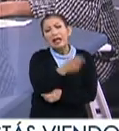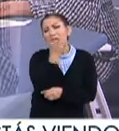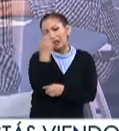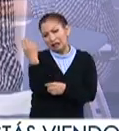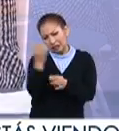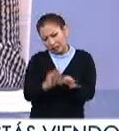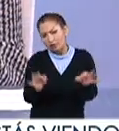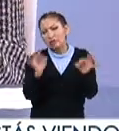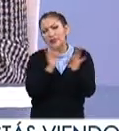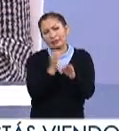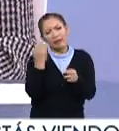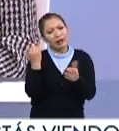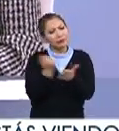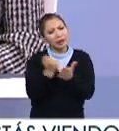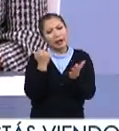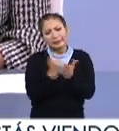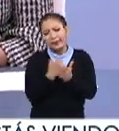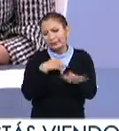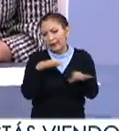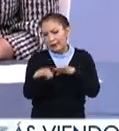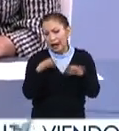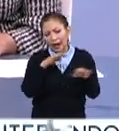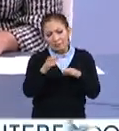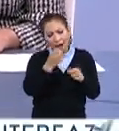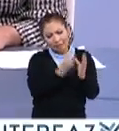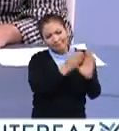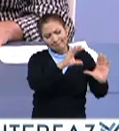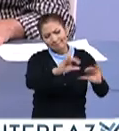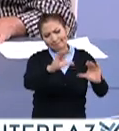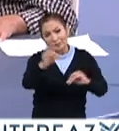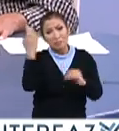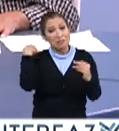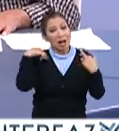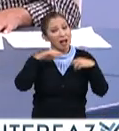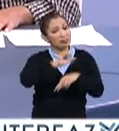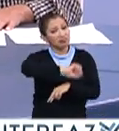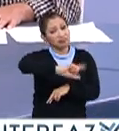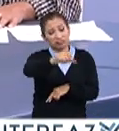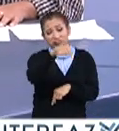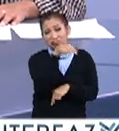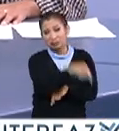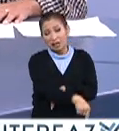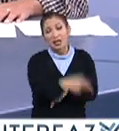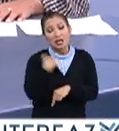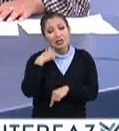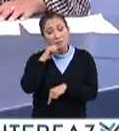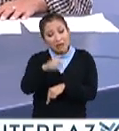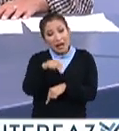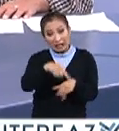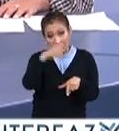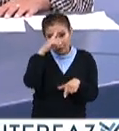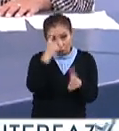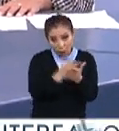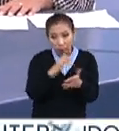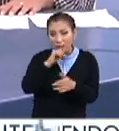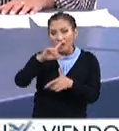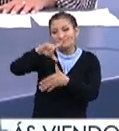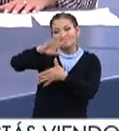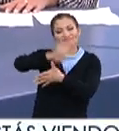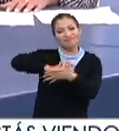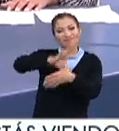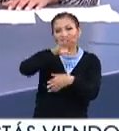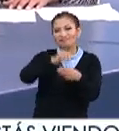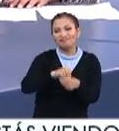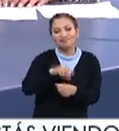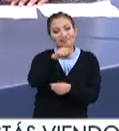importante trabajar en el desarrollo profesional docente. Es importante y se ha identificado no solo en México, sino en toda América